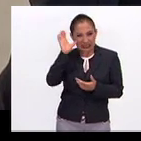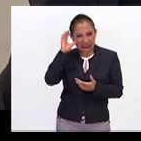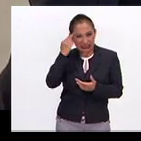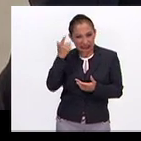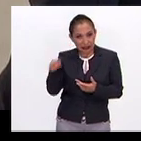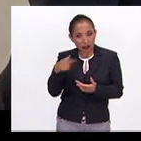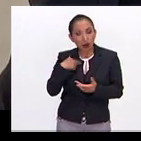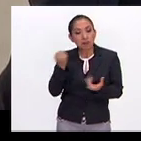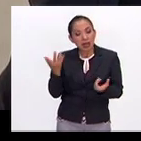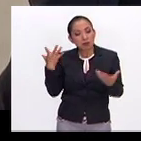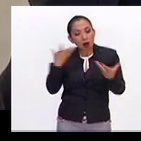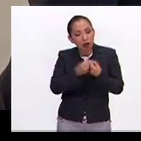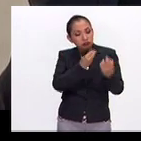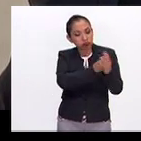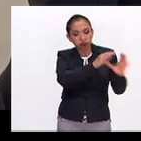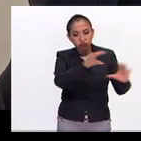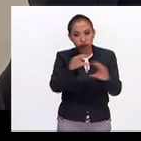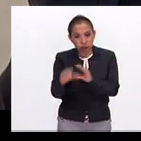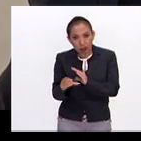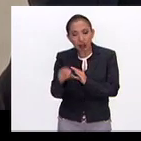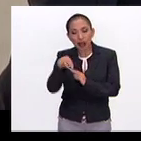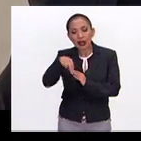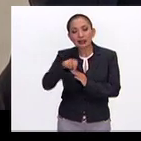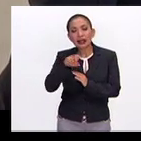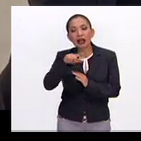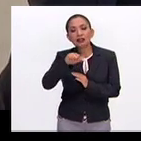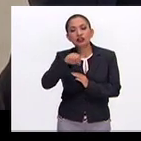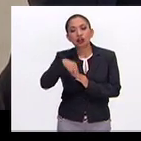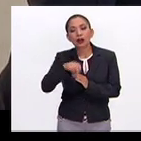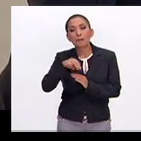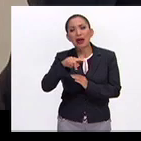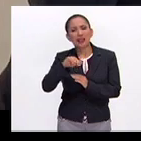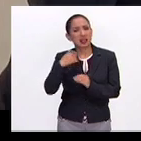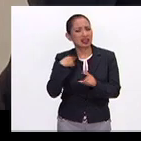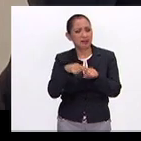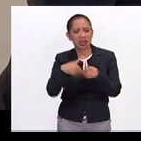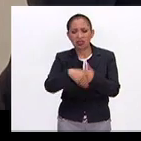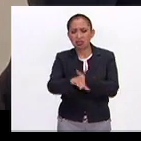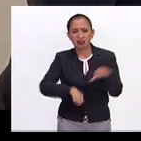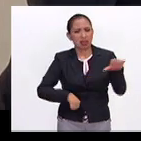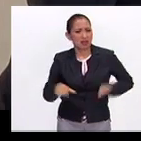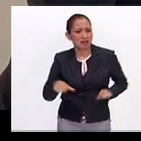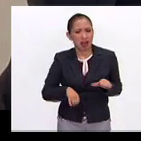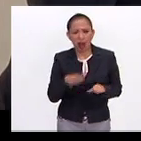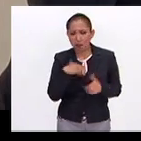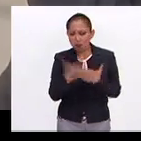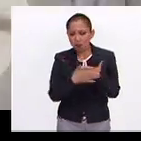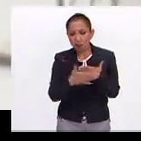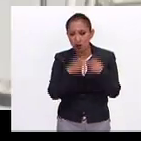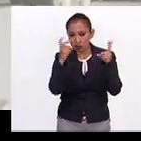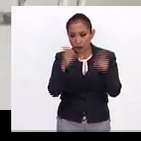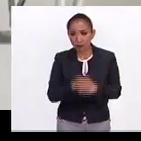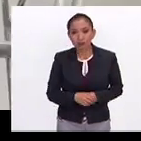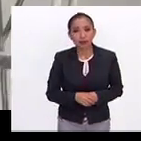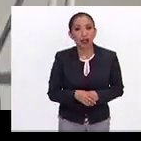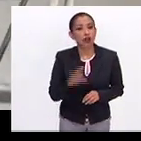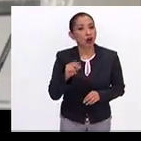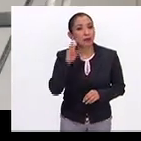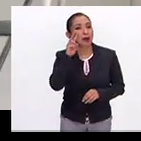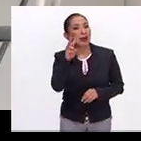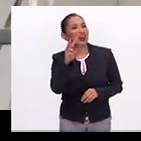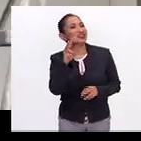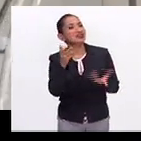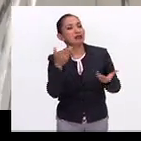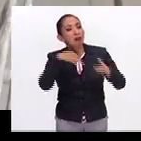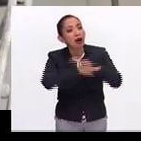bueno, vamos a ser parte de la cátedra Nelson Mandela y tenemos muchas actividades relacionadas con el tema. No van a encontrar, el público